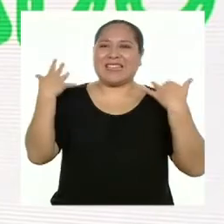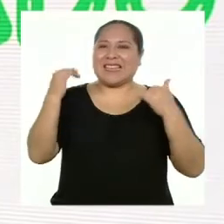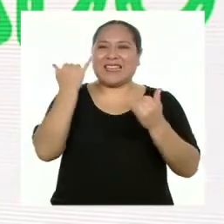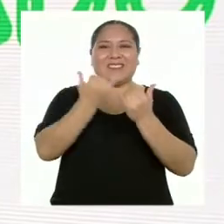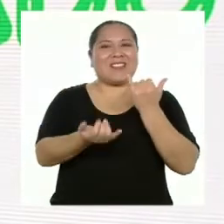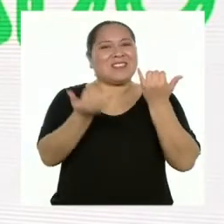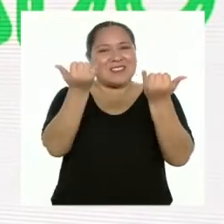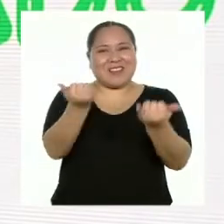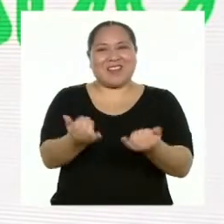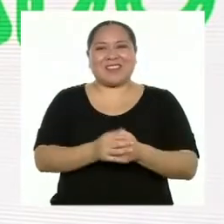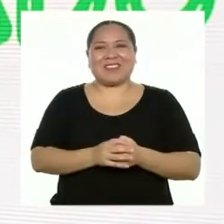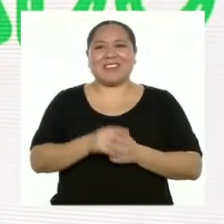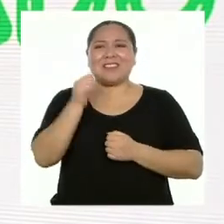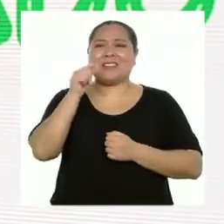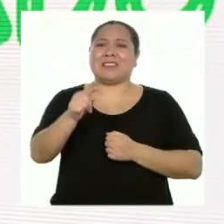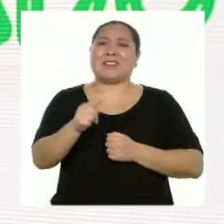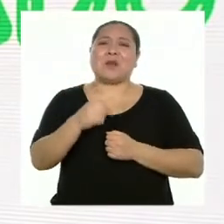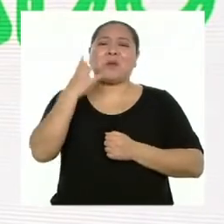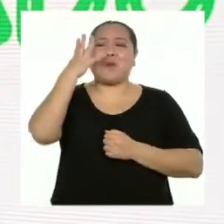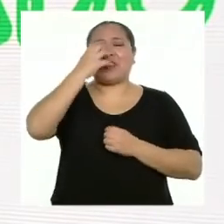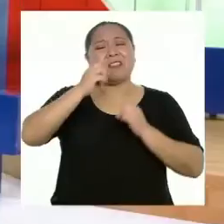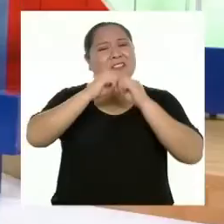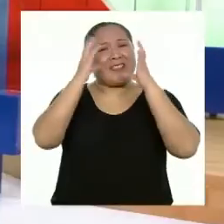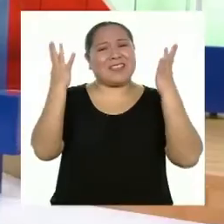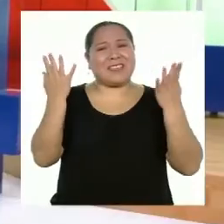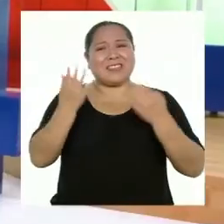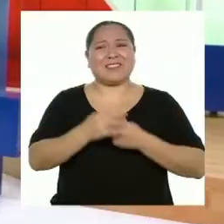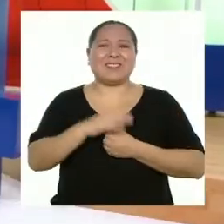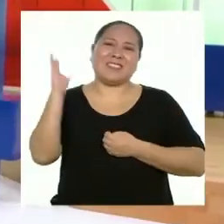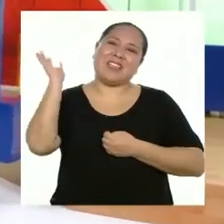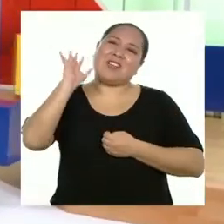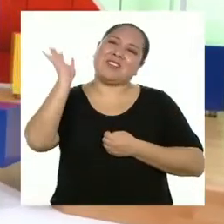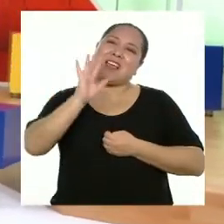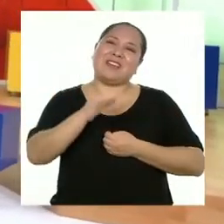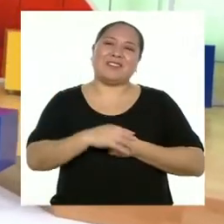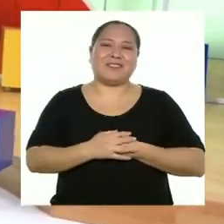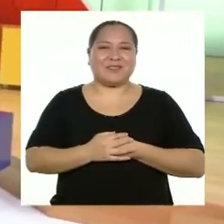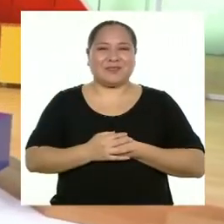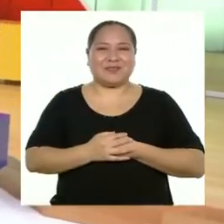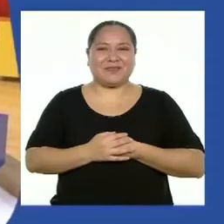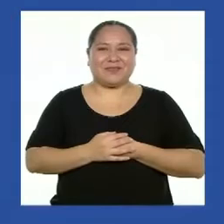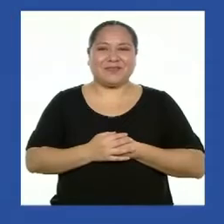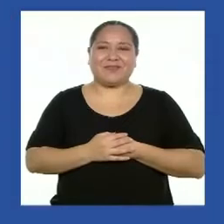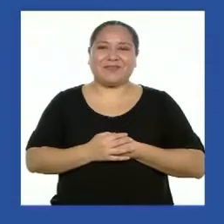sería todo por hoy y que tengan un lindo día. ¡Chao, chao!